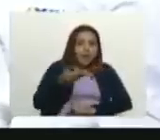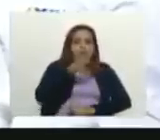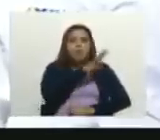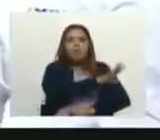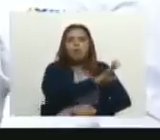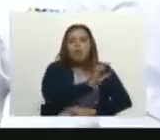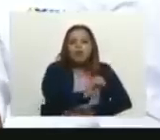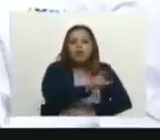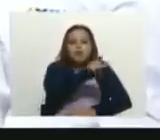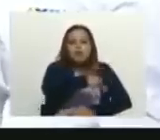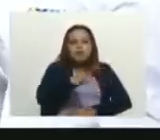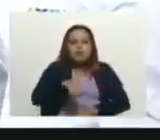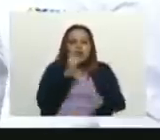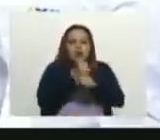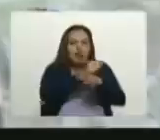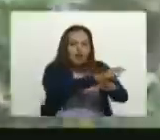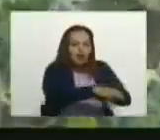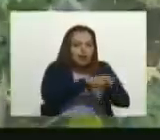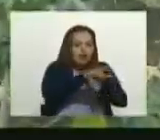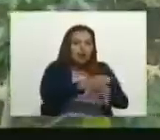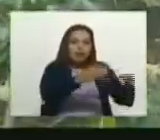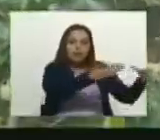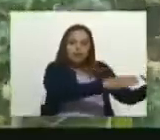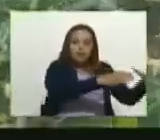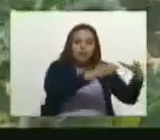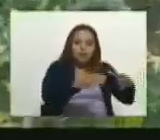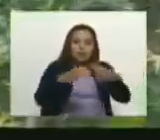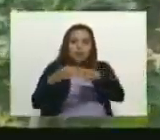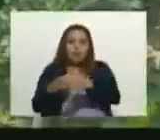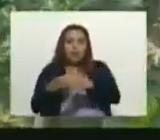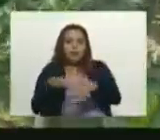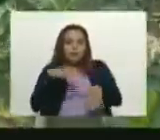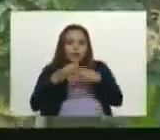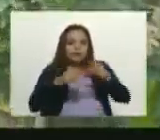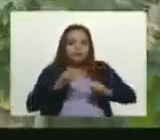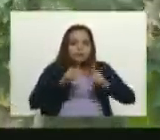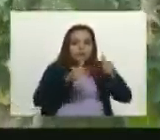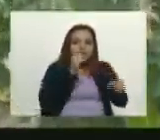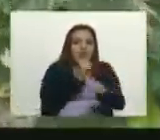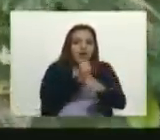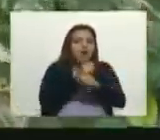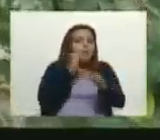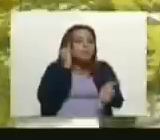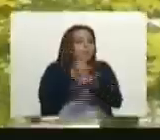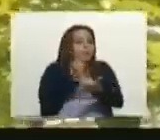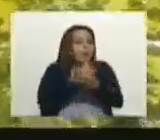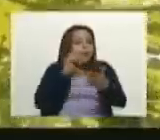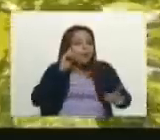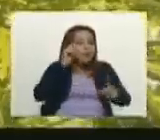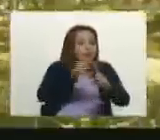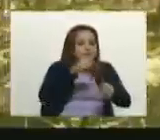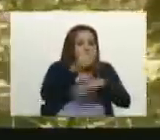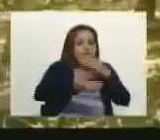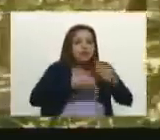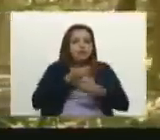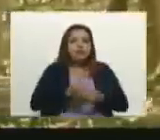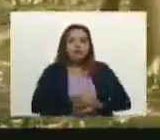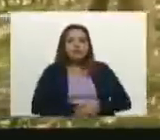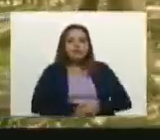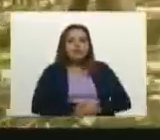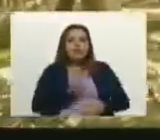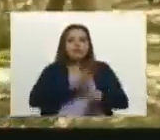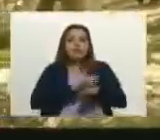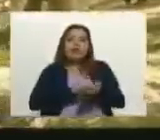40 a los productores más elitesco de producción, para que vea directamente lo que estamos haciendo, porque